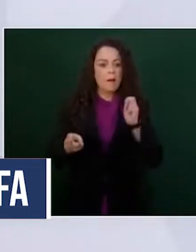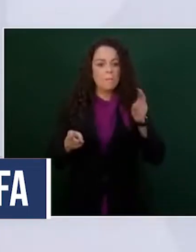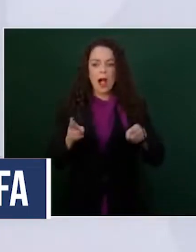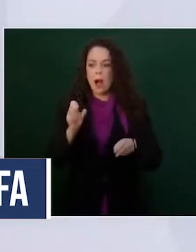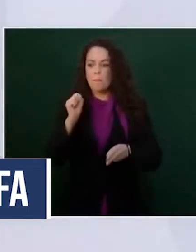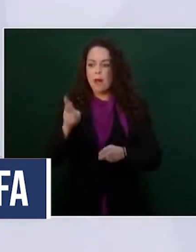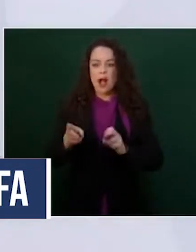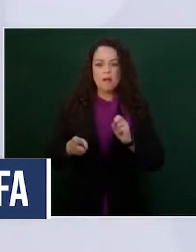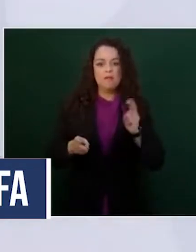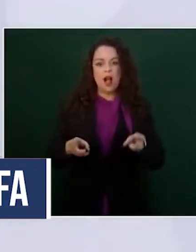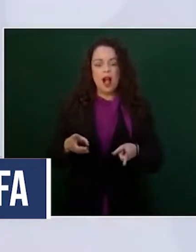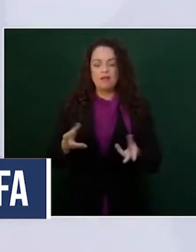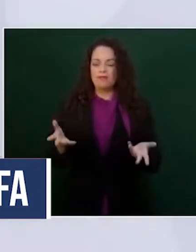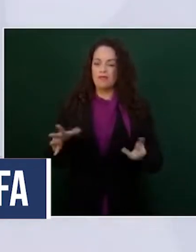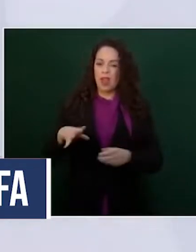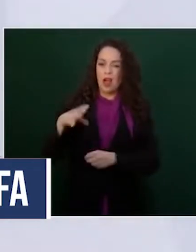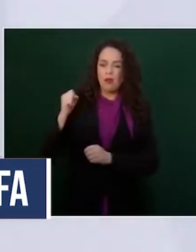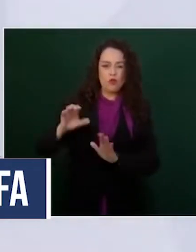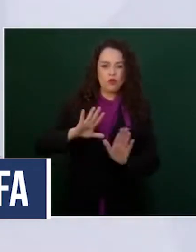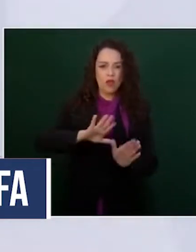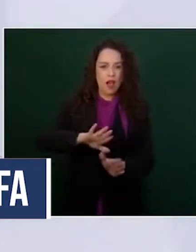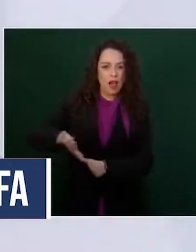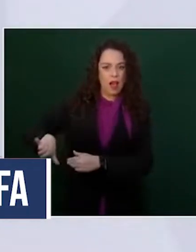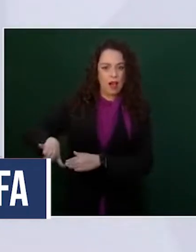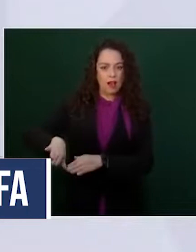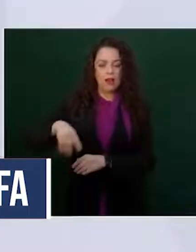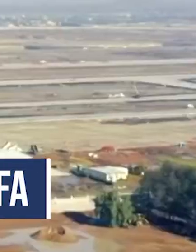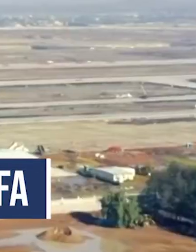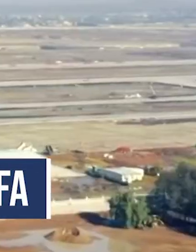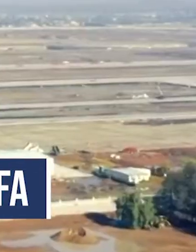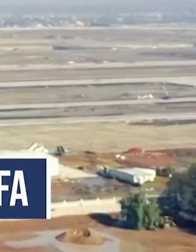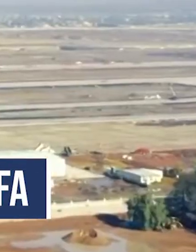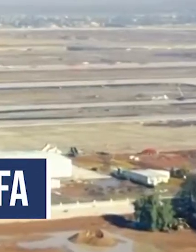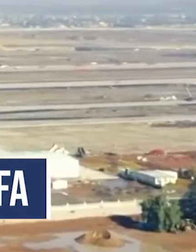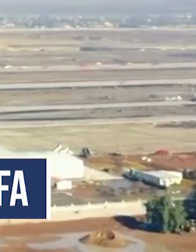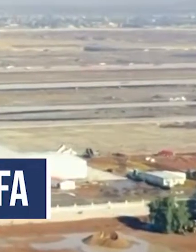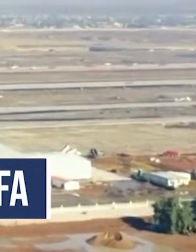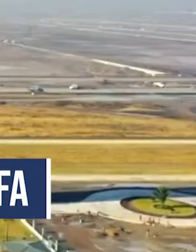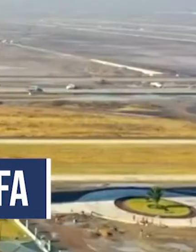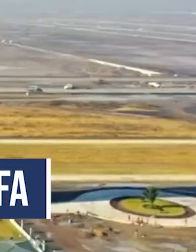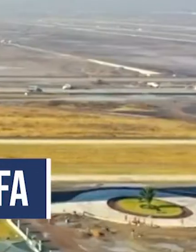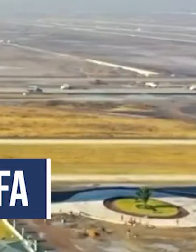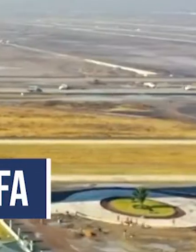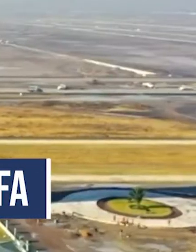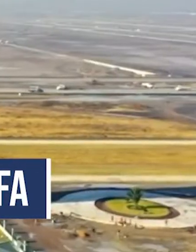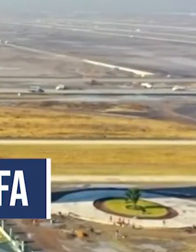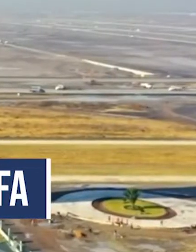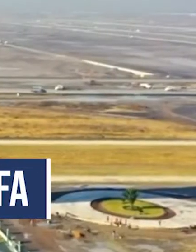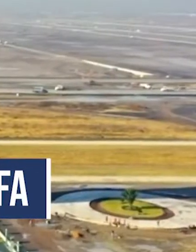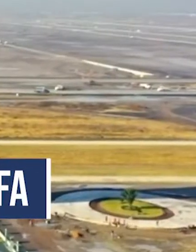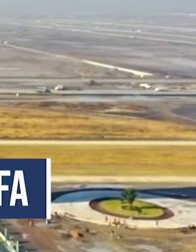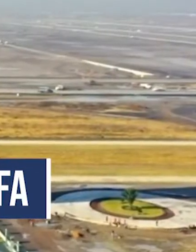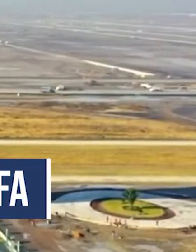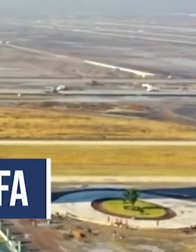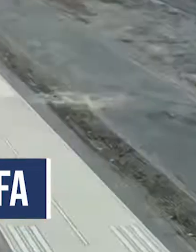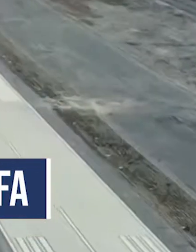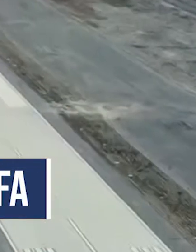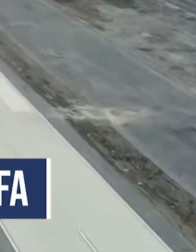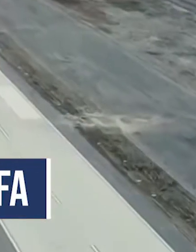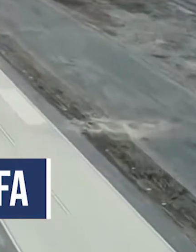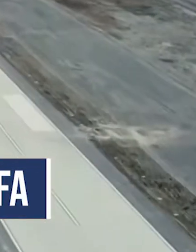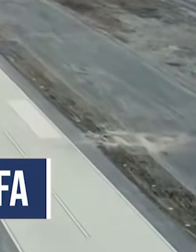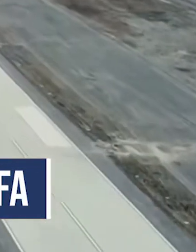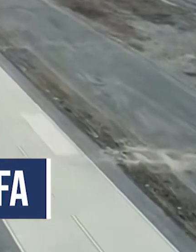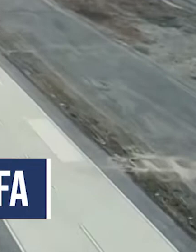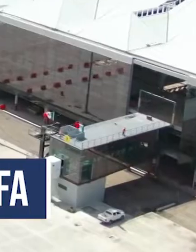inclusive que algunos de nuestros adversarios, cuando usen el AIFA, lo disfrutarán,